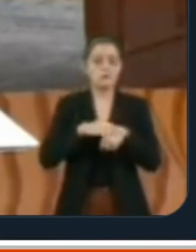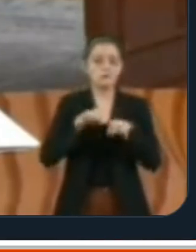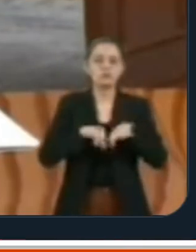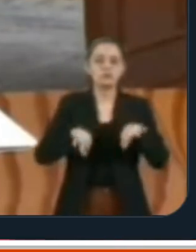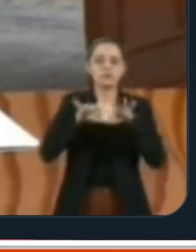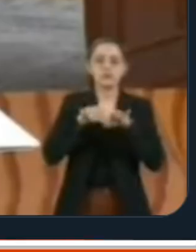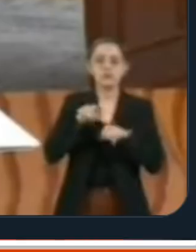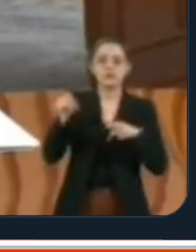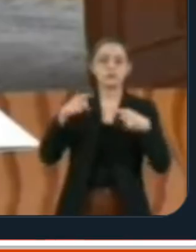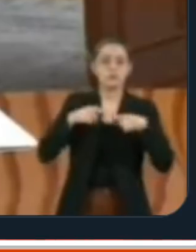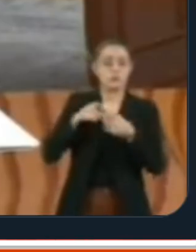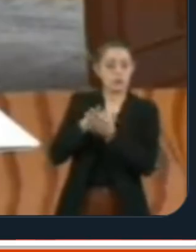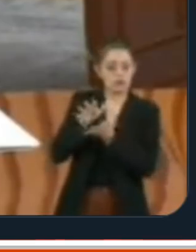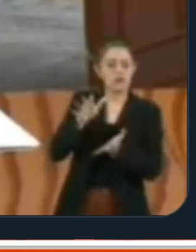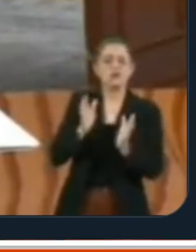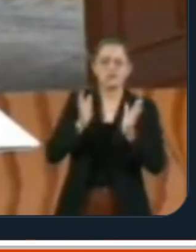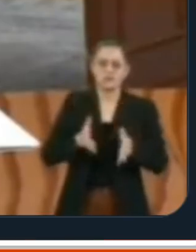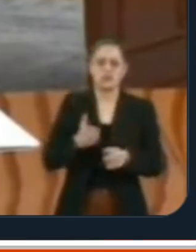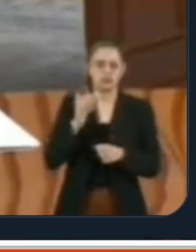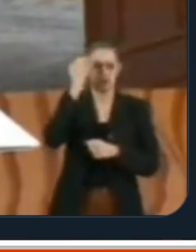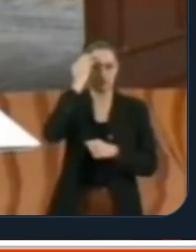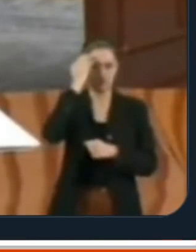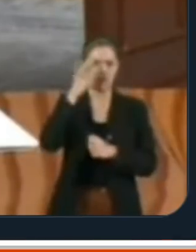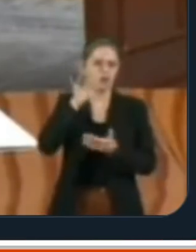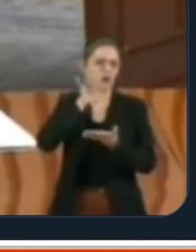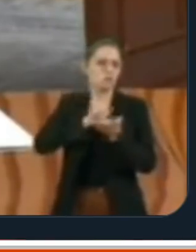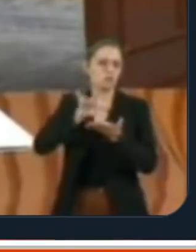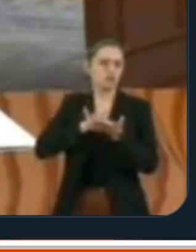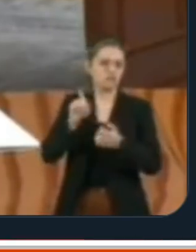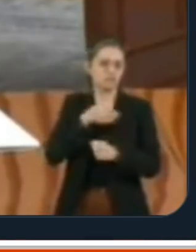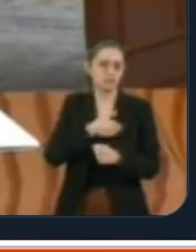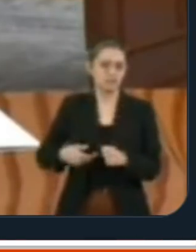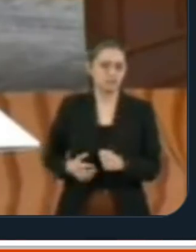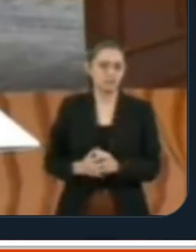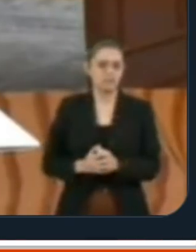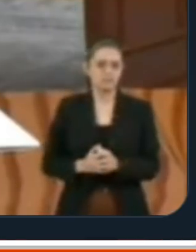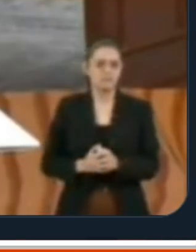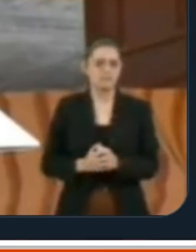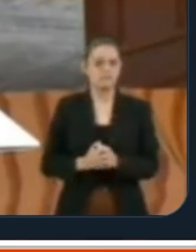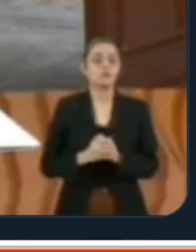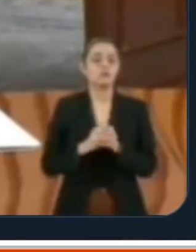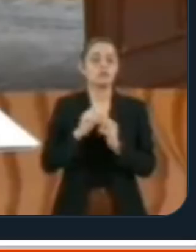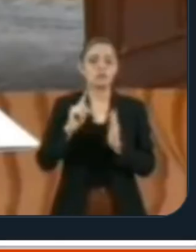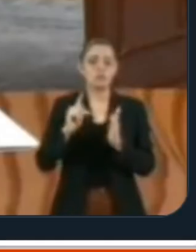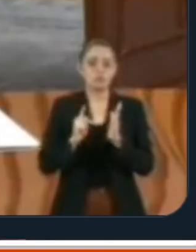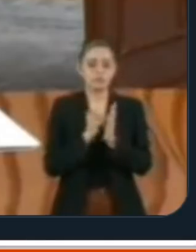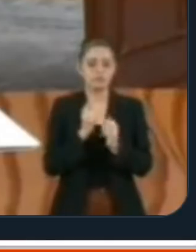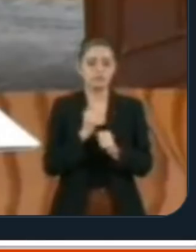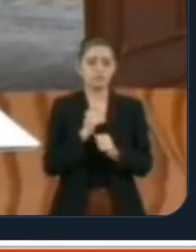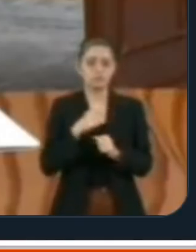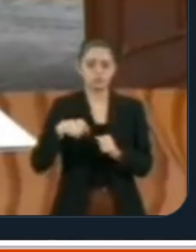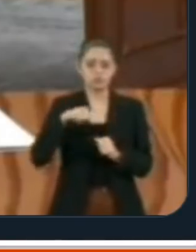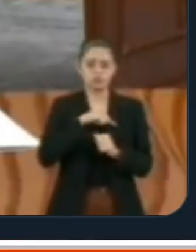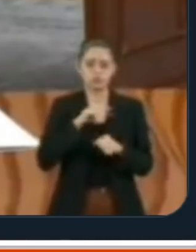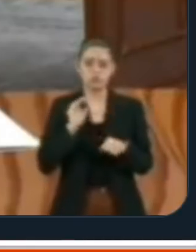la población mexicana que lo apoya abiertamente. Refrendamos la autonomía de los poderes y